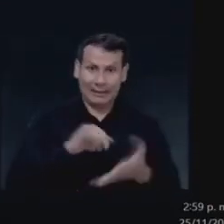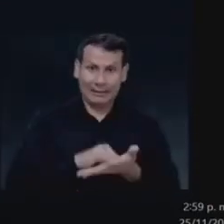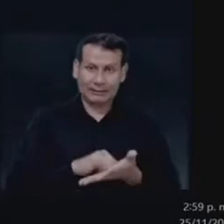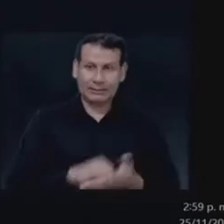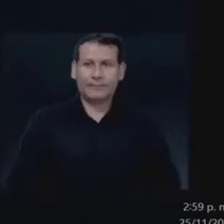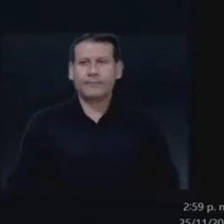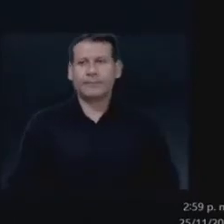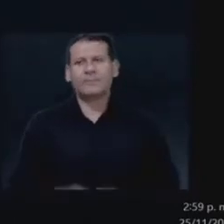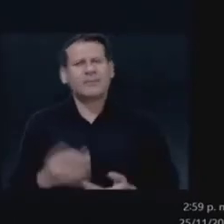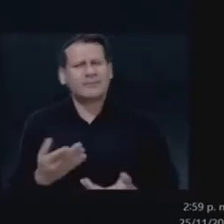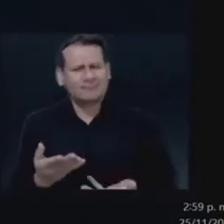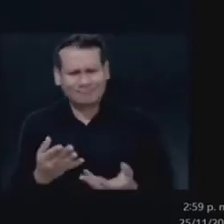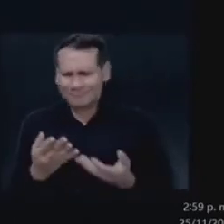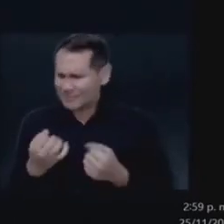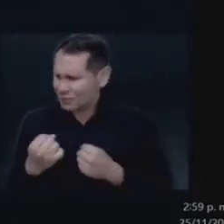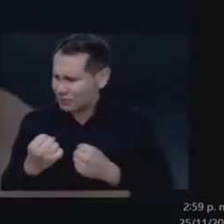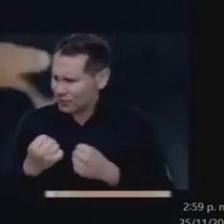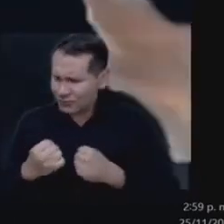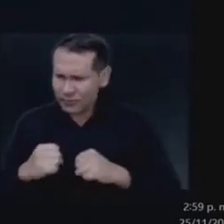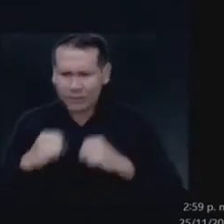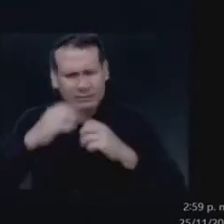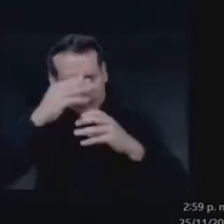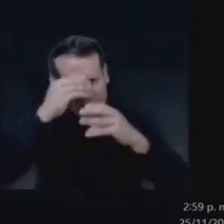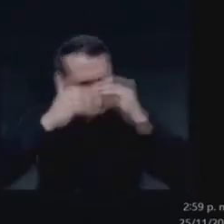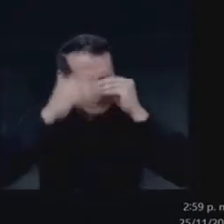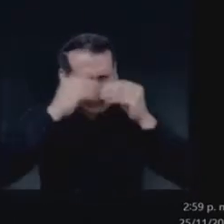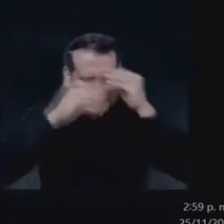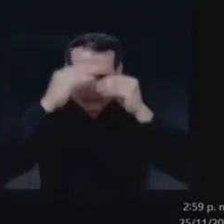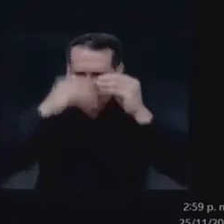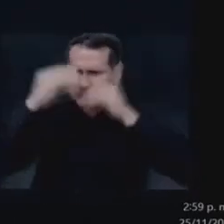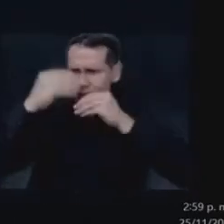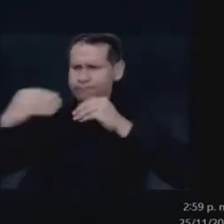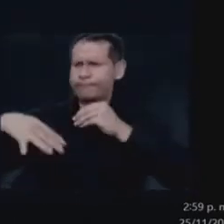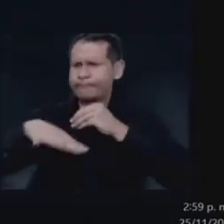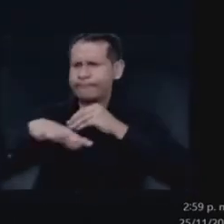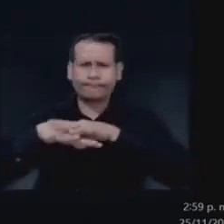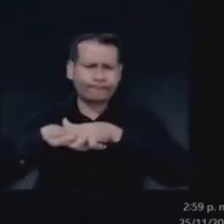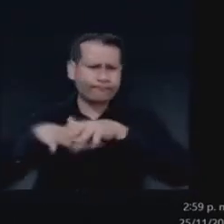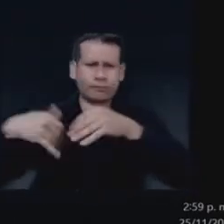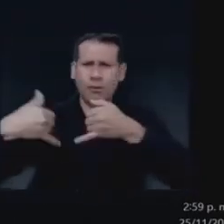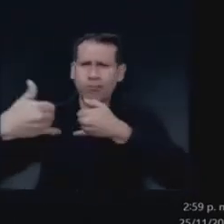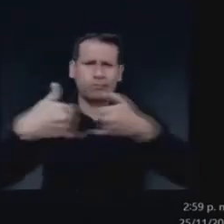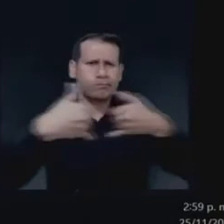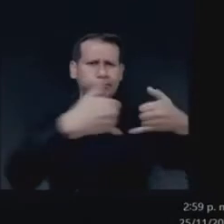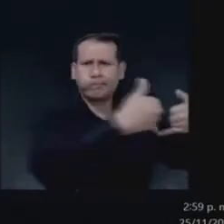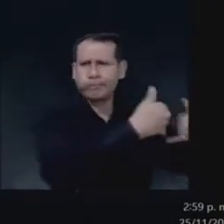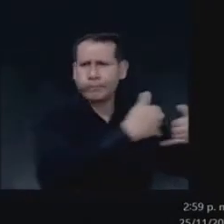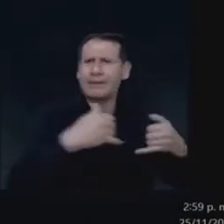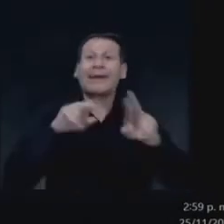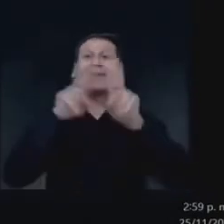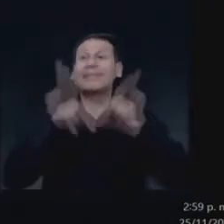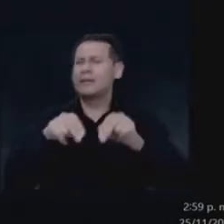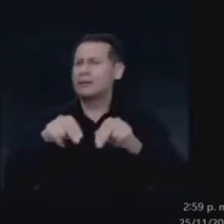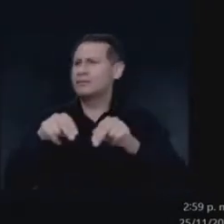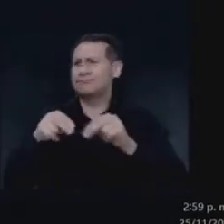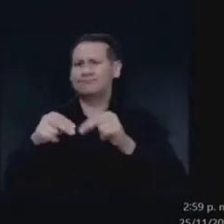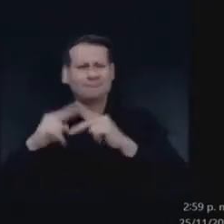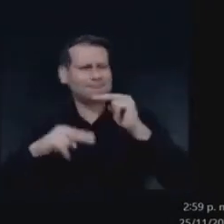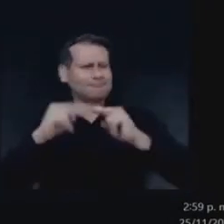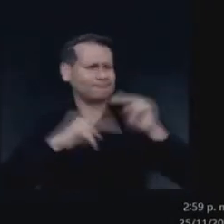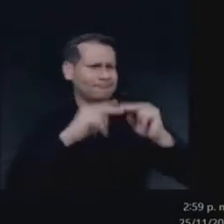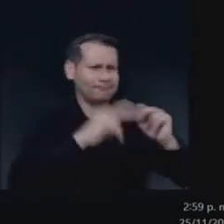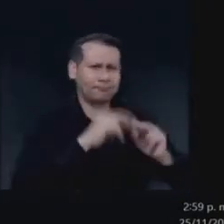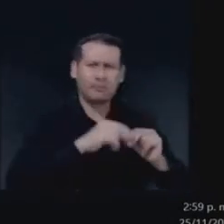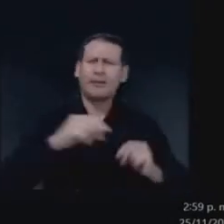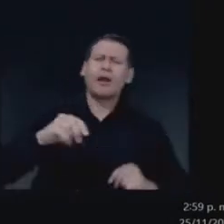por aprender, por construir las redes y por conectarnos a Internet, y tendríamos que permitir que en esos lugares